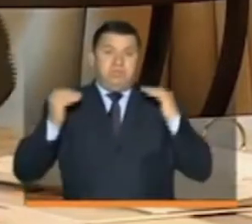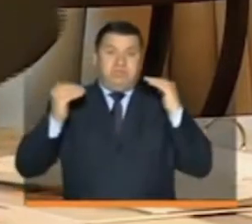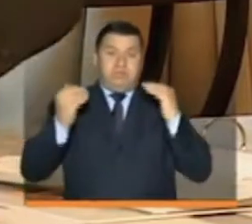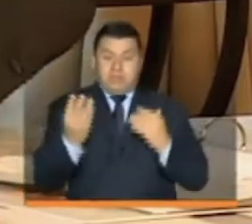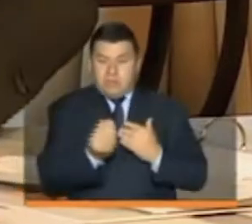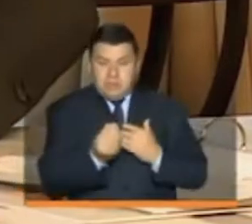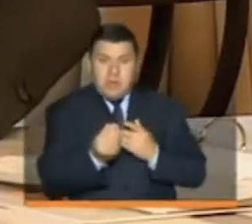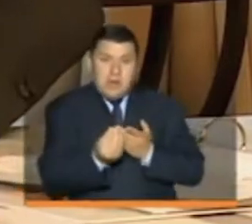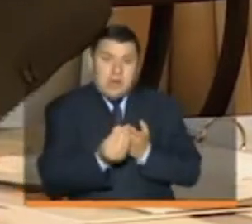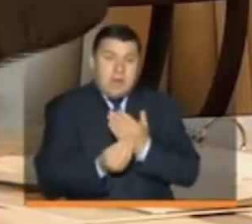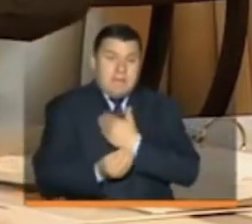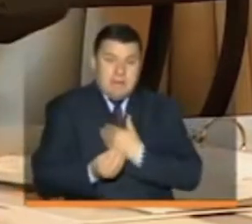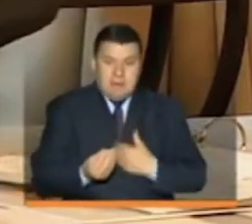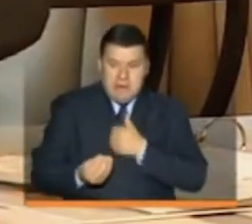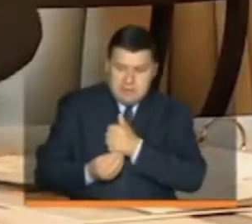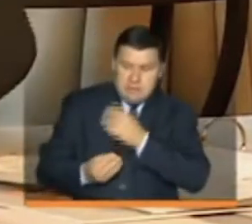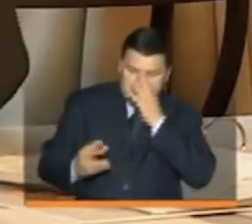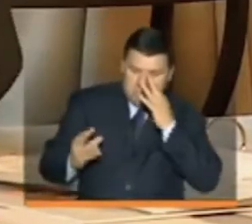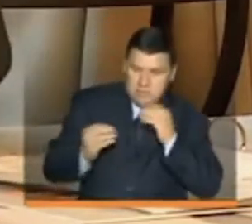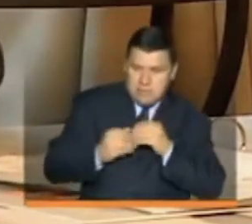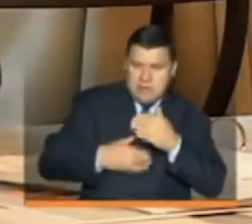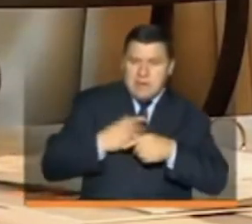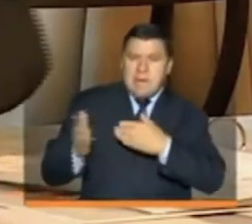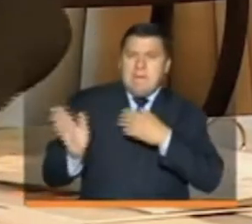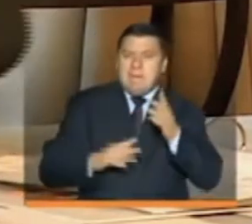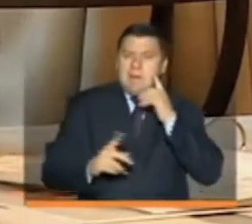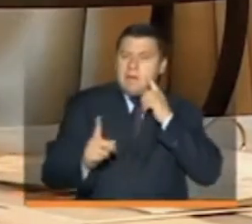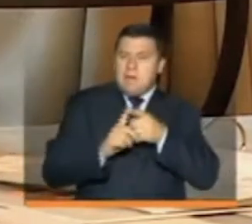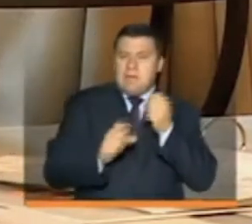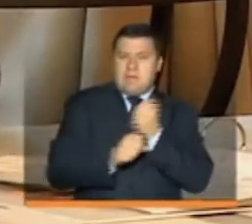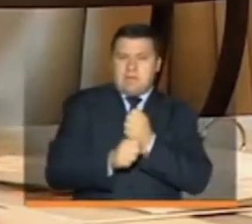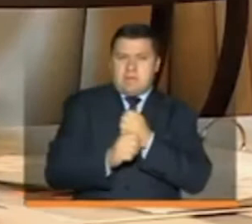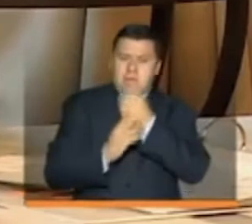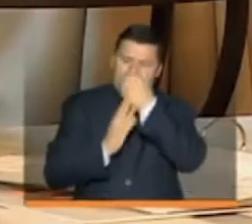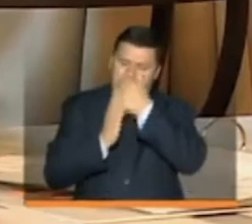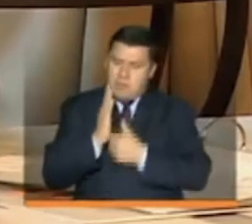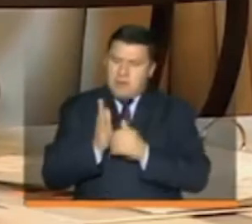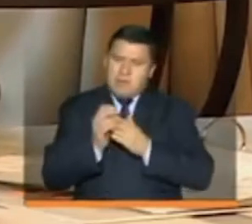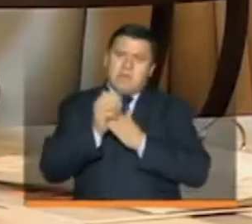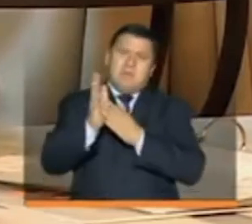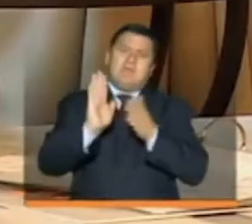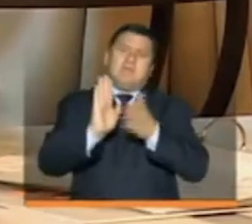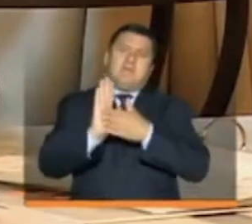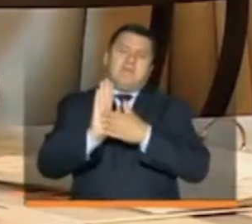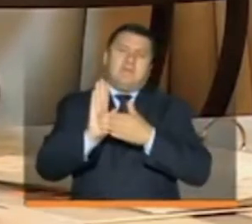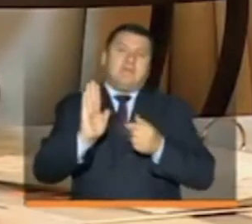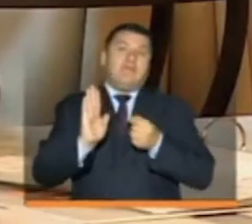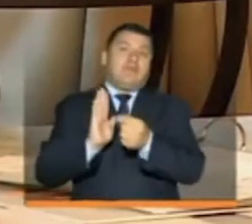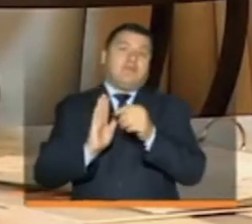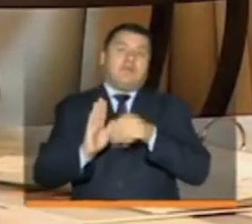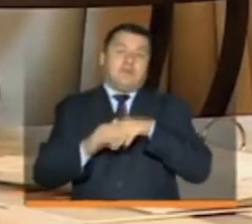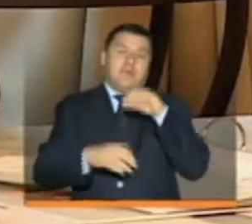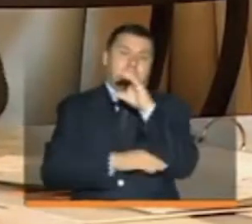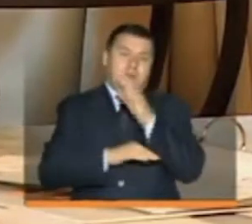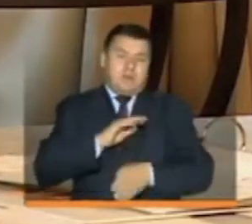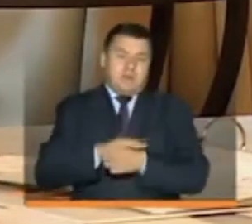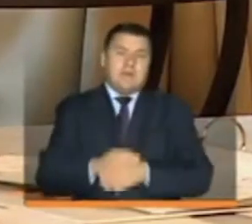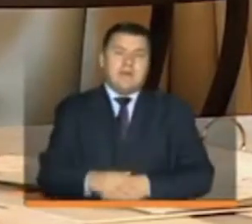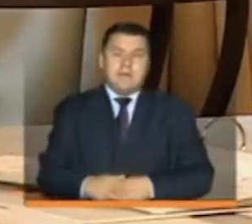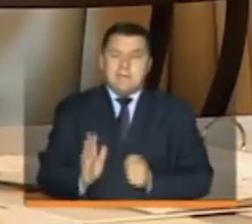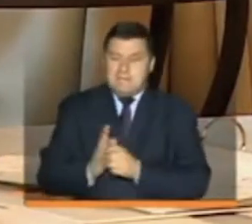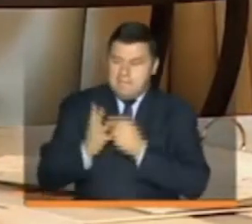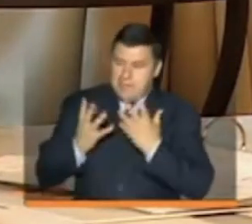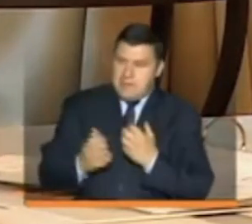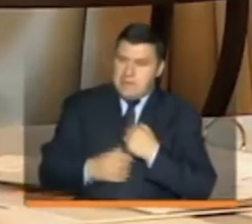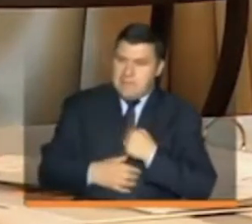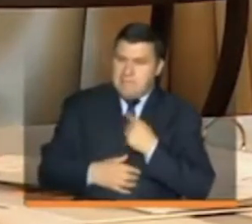materia económica, vamos ahora a avanzar en el plan de trabajo, en la hoja de ruta, que es el camino que viene a continuación. Por eso